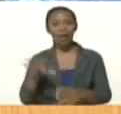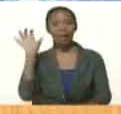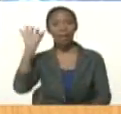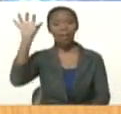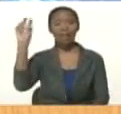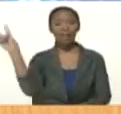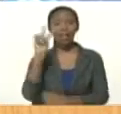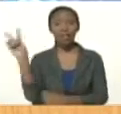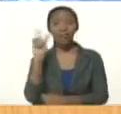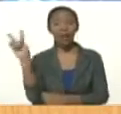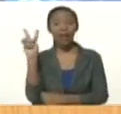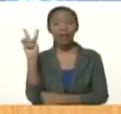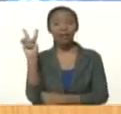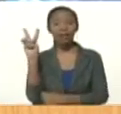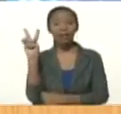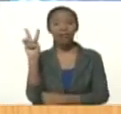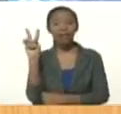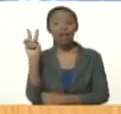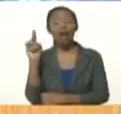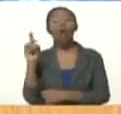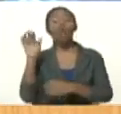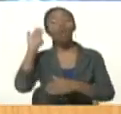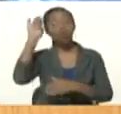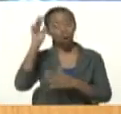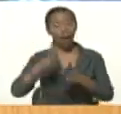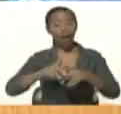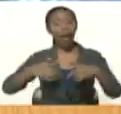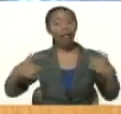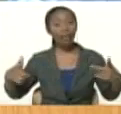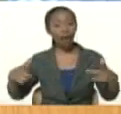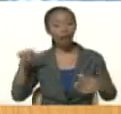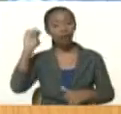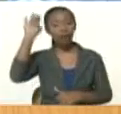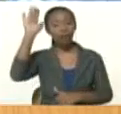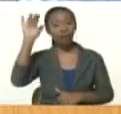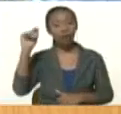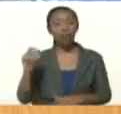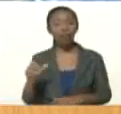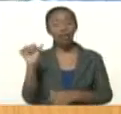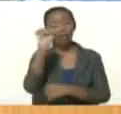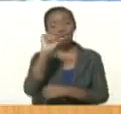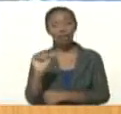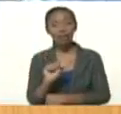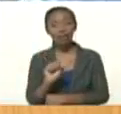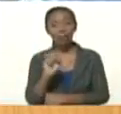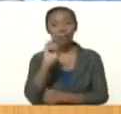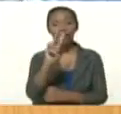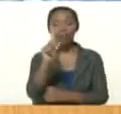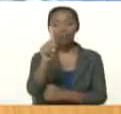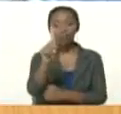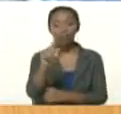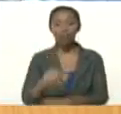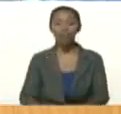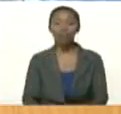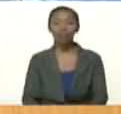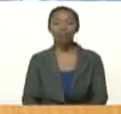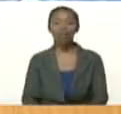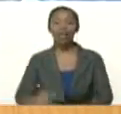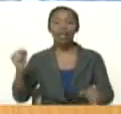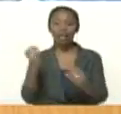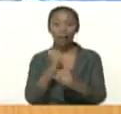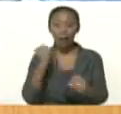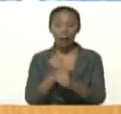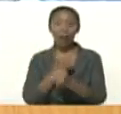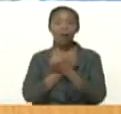Venezuela, tiene un destino grande en el futuro de este siglo XXI. El trabajo, el